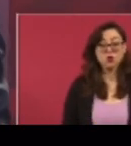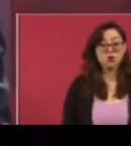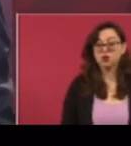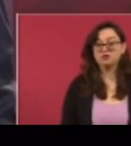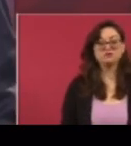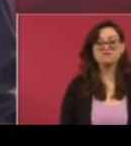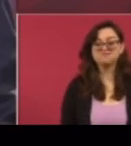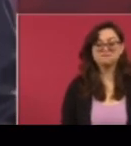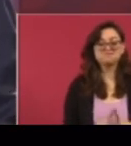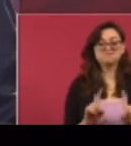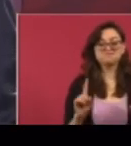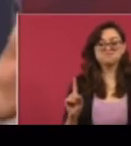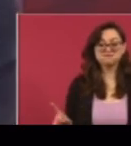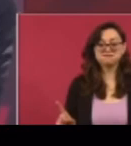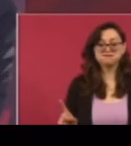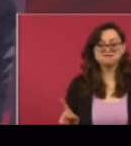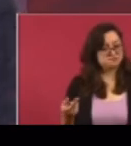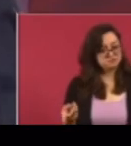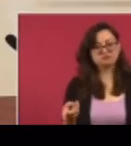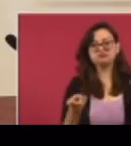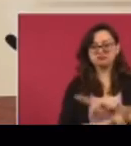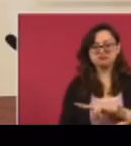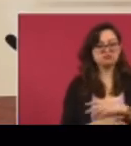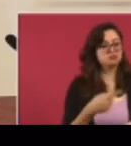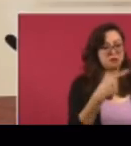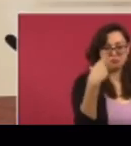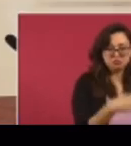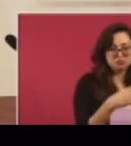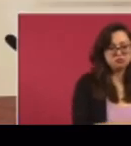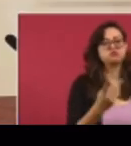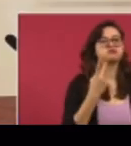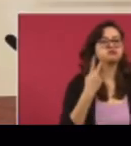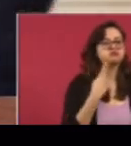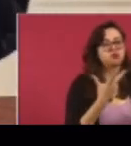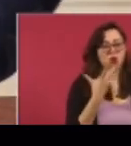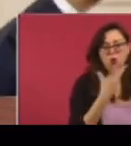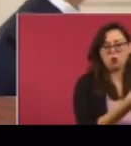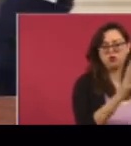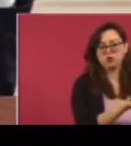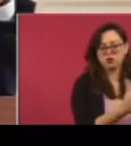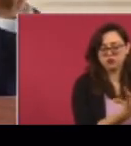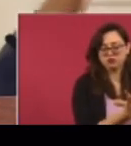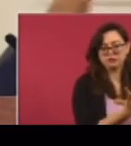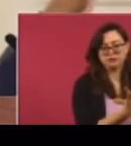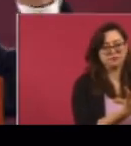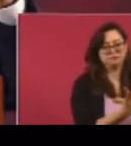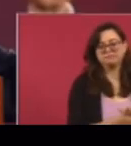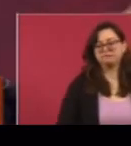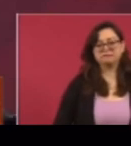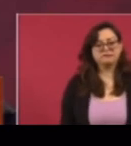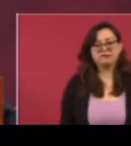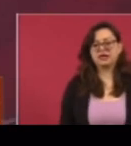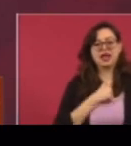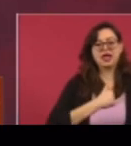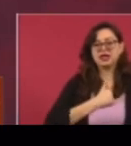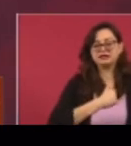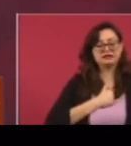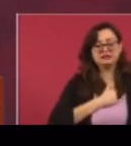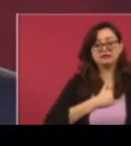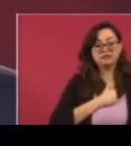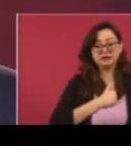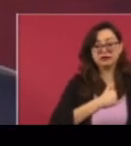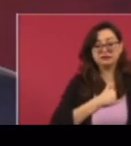de poder económico no hubiera avances en la medicina en el transporte y en todo lo que usted me diga esos grupos